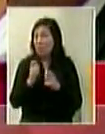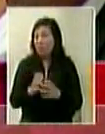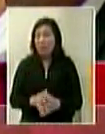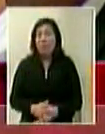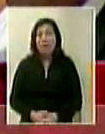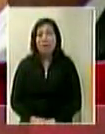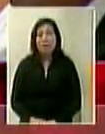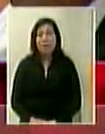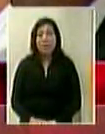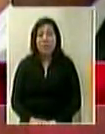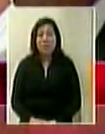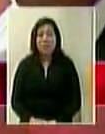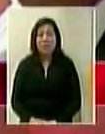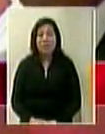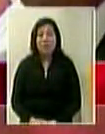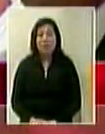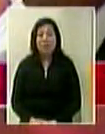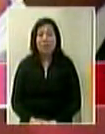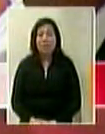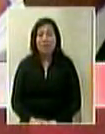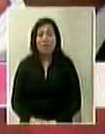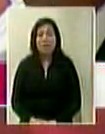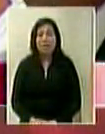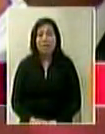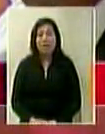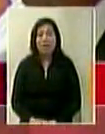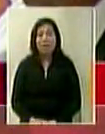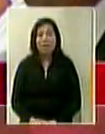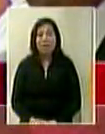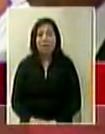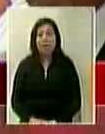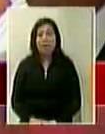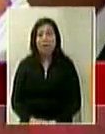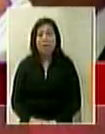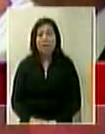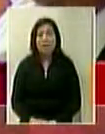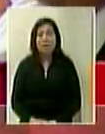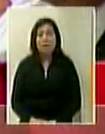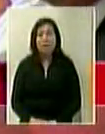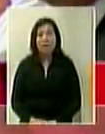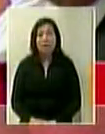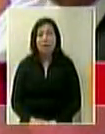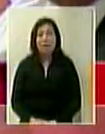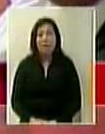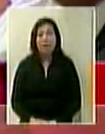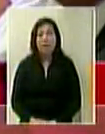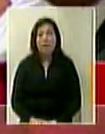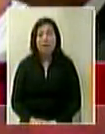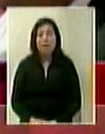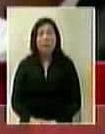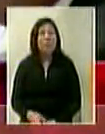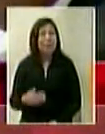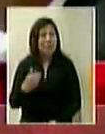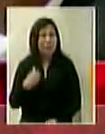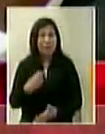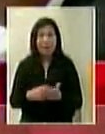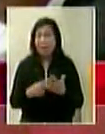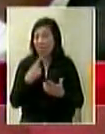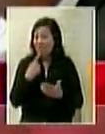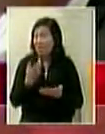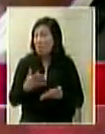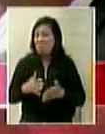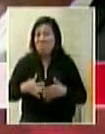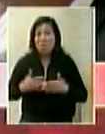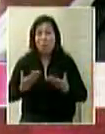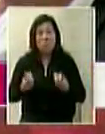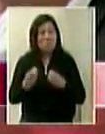conciliar en nada con ese interno que a mí me cae mal por las características que ya he dicho, debo decir, estimados colegas, que tampoco, pues,